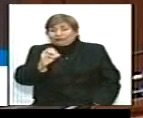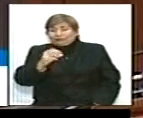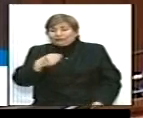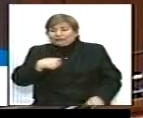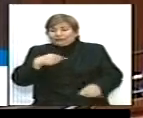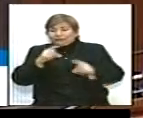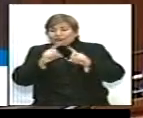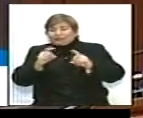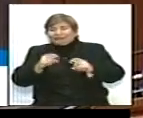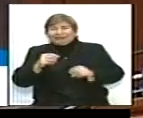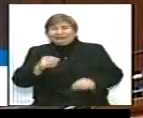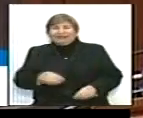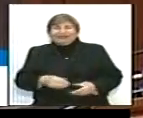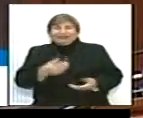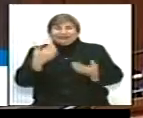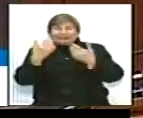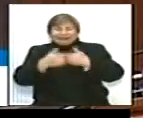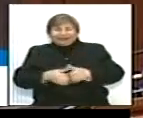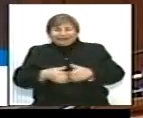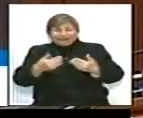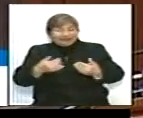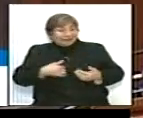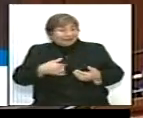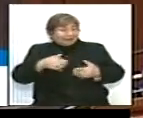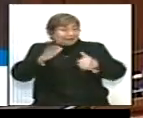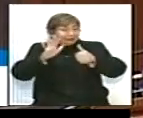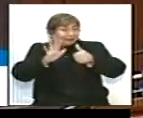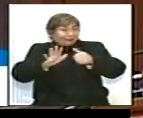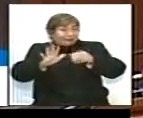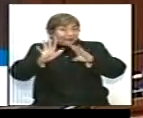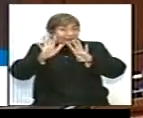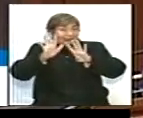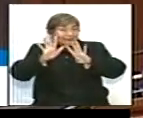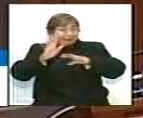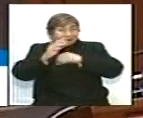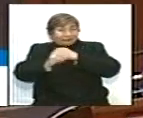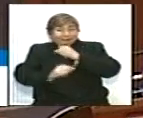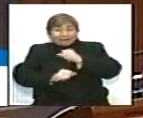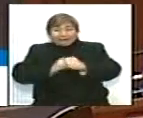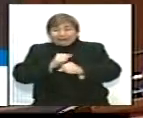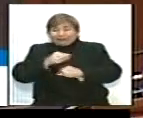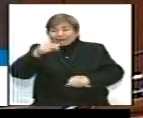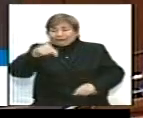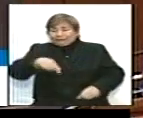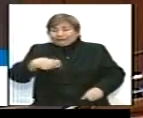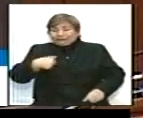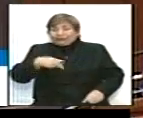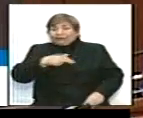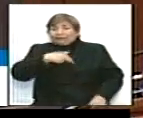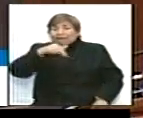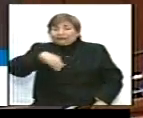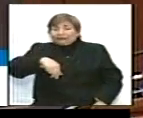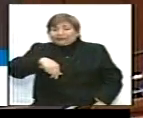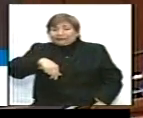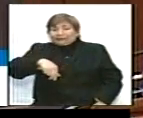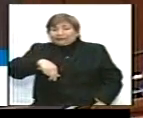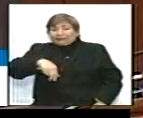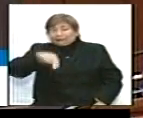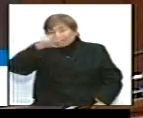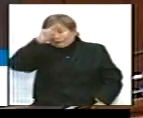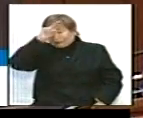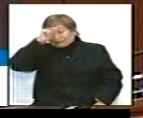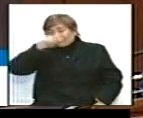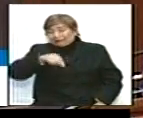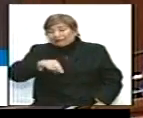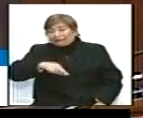Pregunto yo, la empresa Sauder tiene 69 años en nuestro país, 69 años